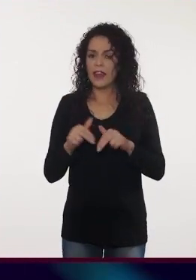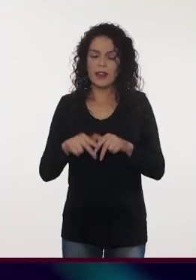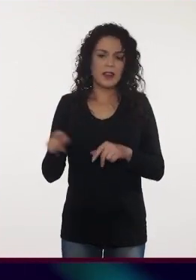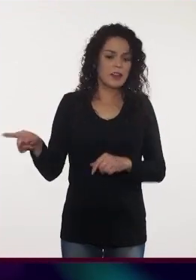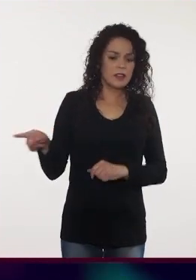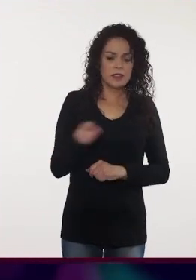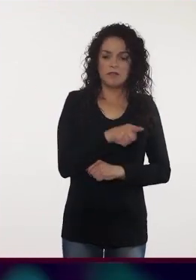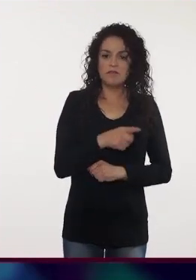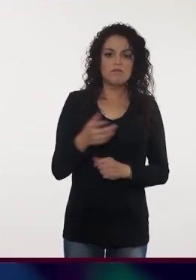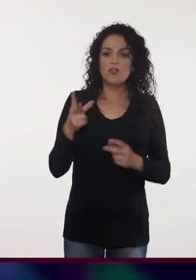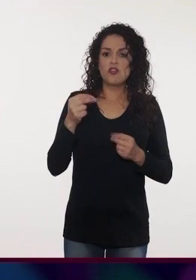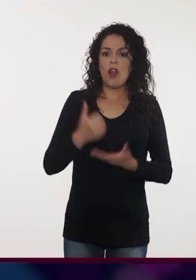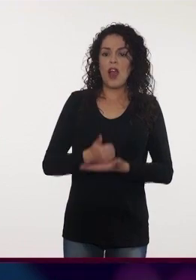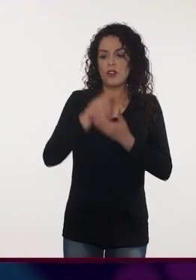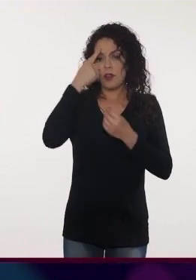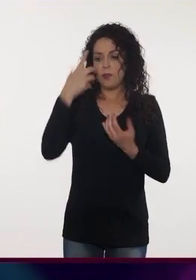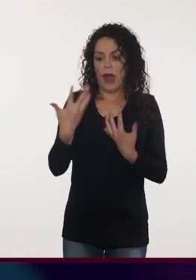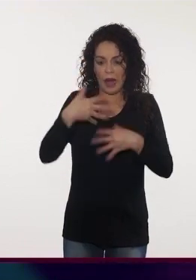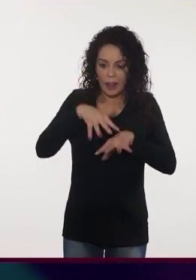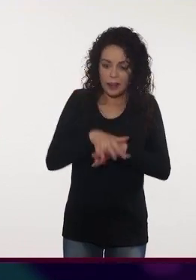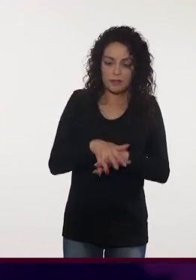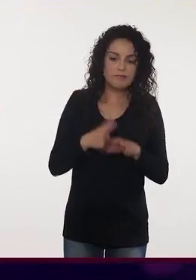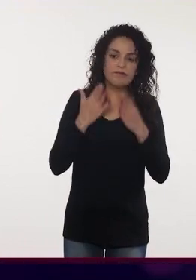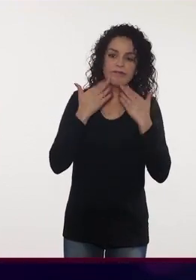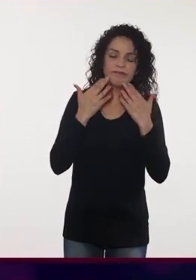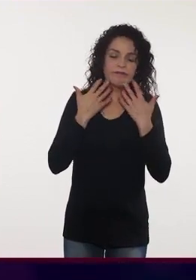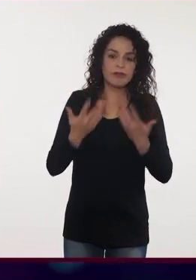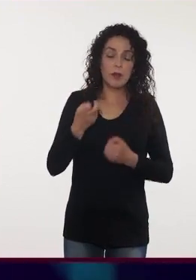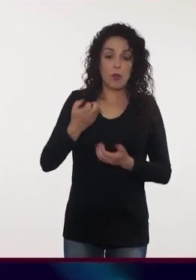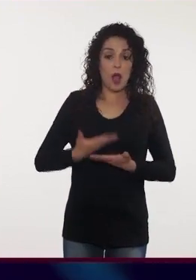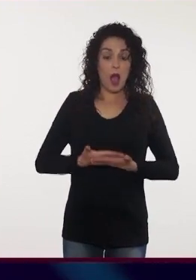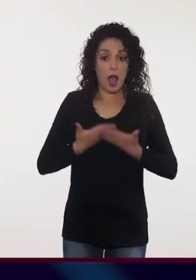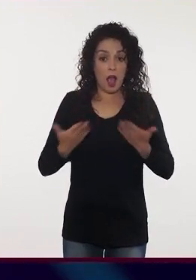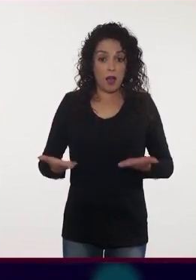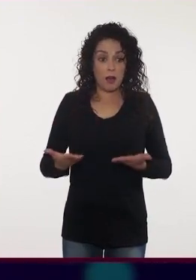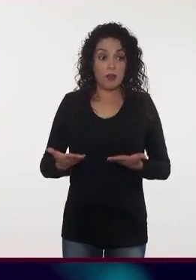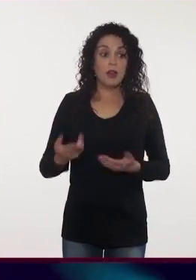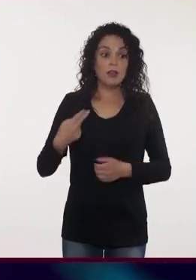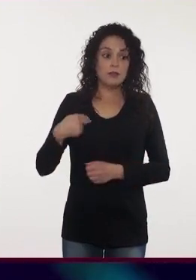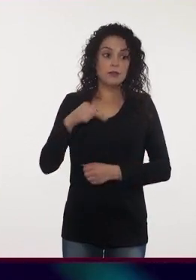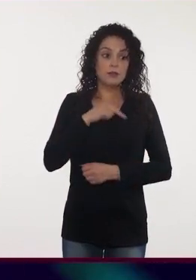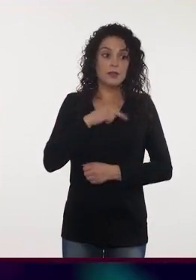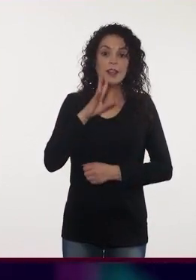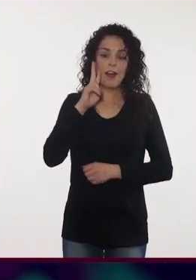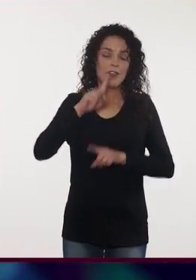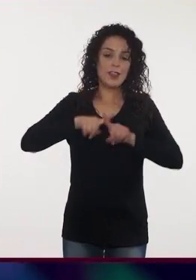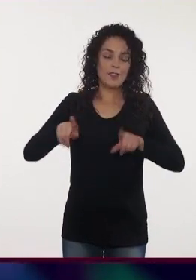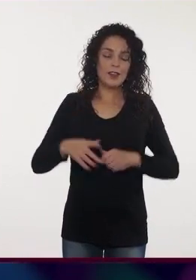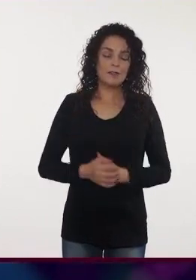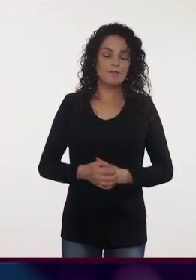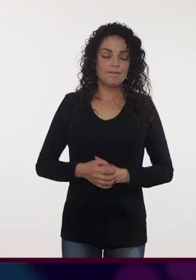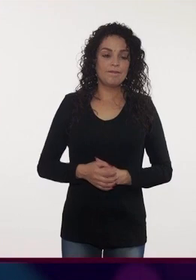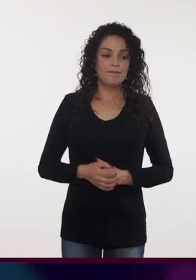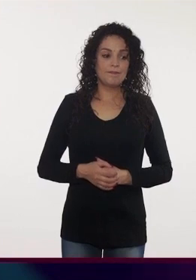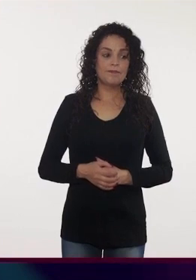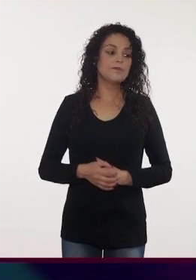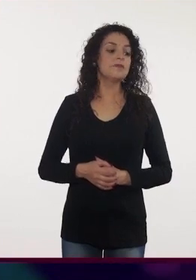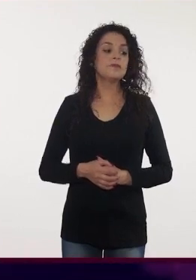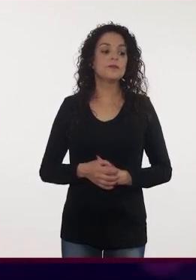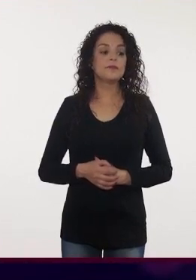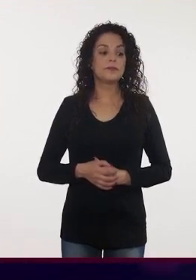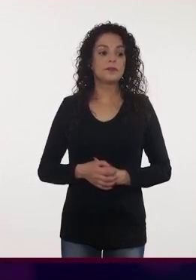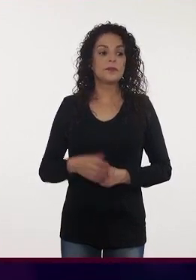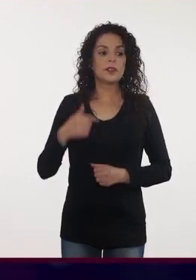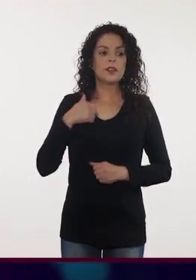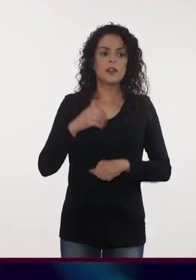a incluirte, ¿no? Entonces, pues creo que actualmente en eso hemos avanzado. Afortunadamente me encontré con un